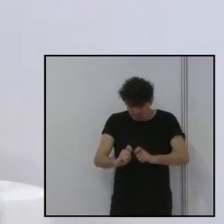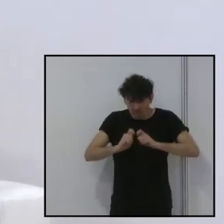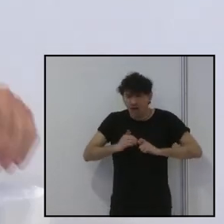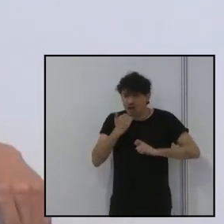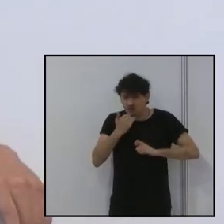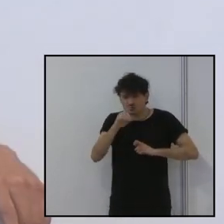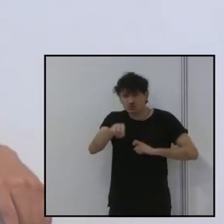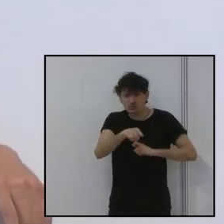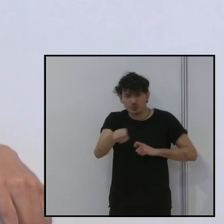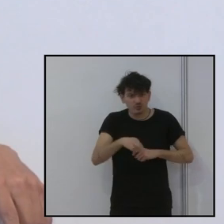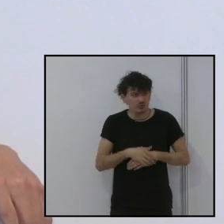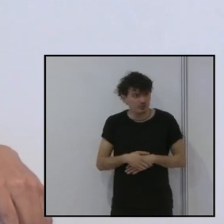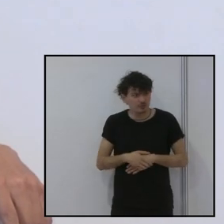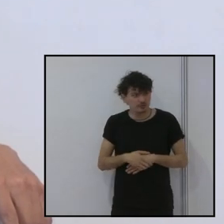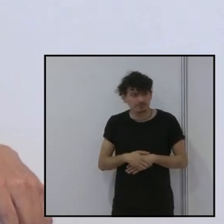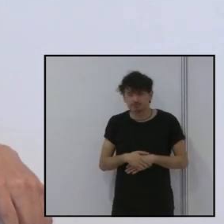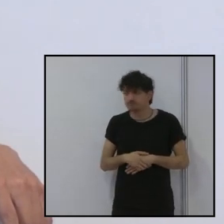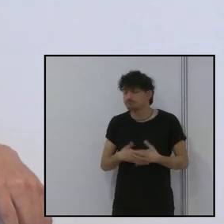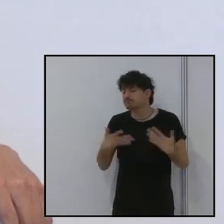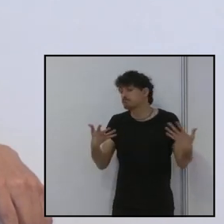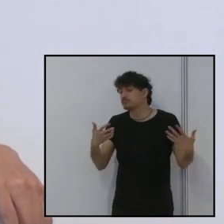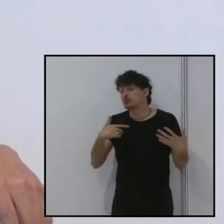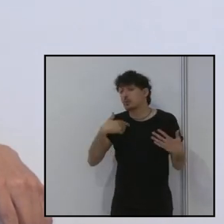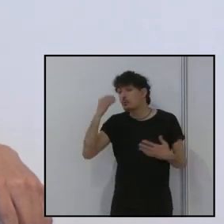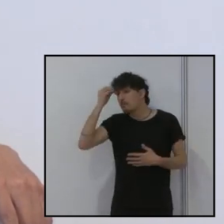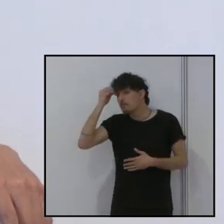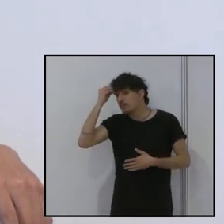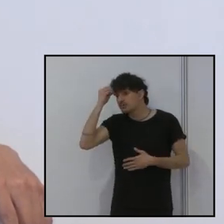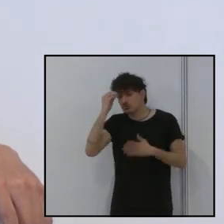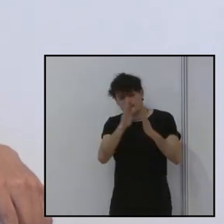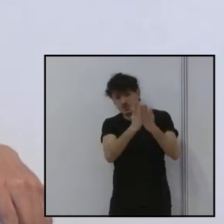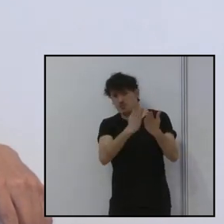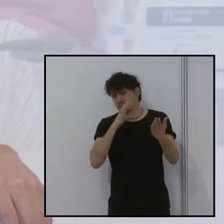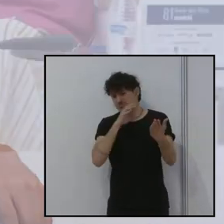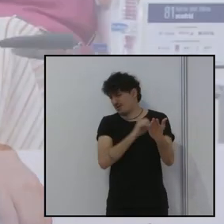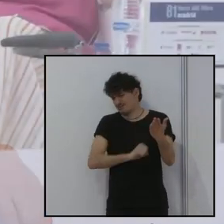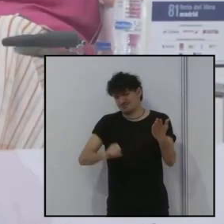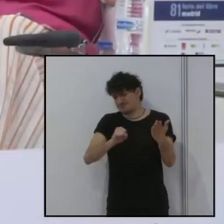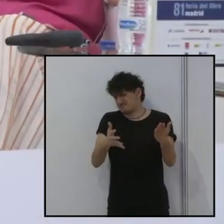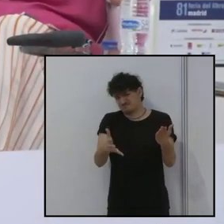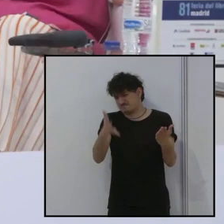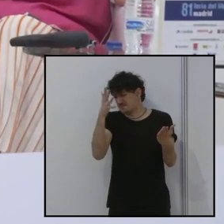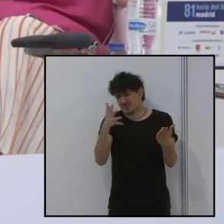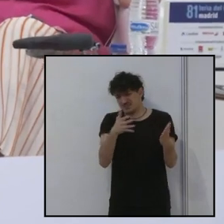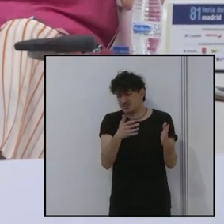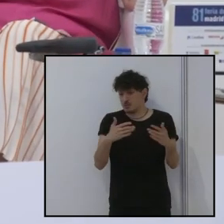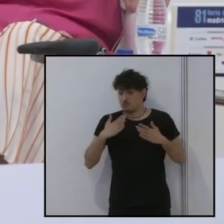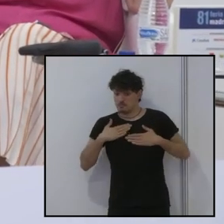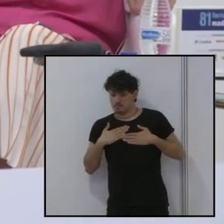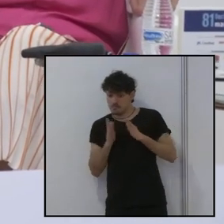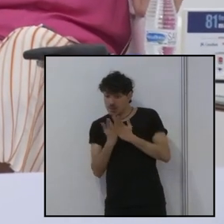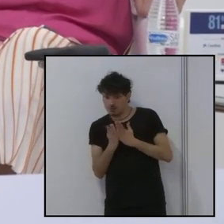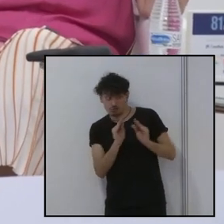largo del libro? Yo creo que en ese sentido, el libro maravilloso, por cierto, que me encanta, de Ángel y el mío, son muy distintos, ¿no?